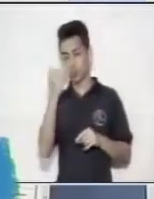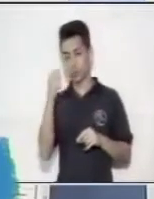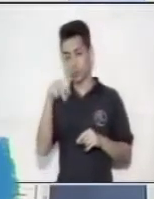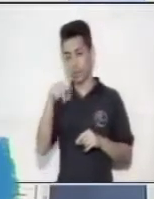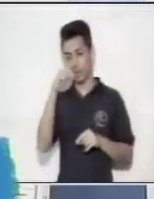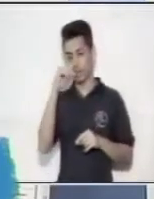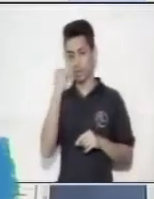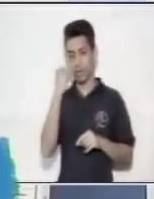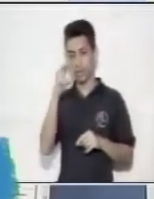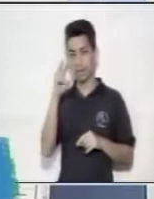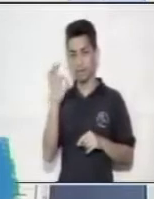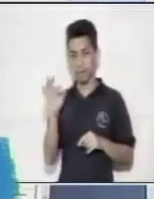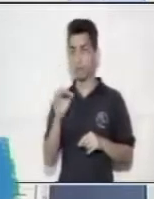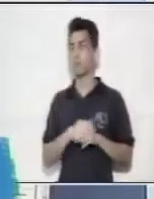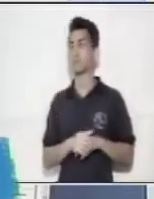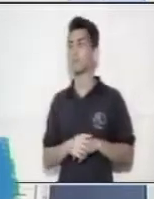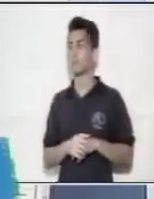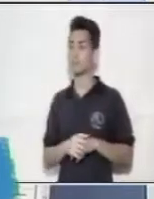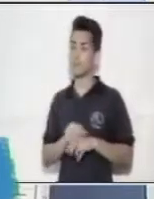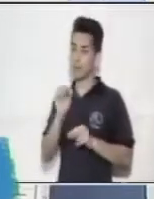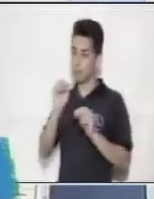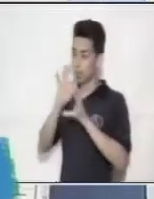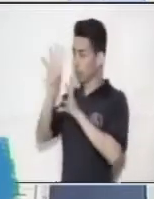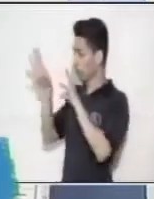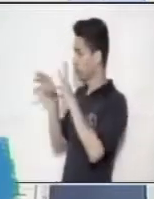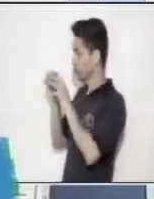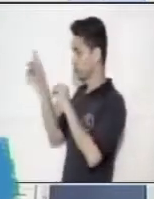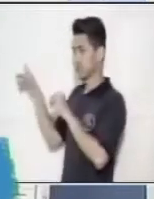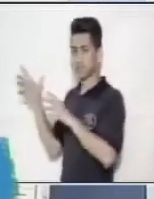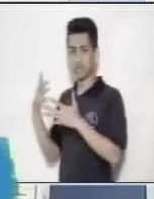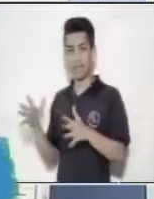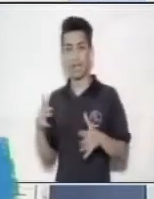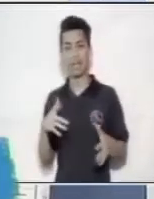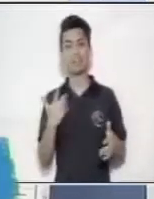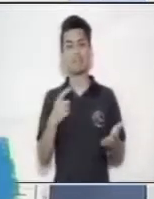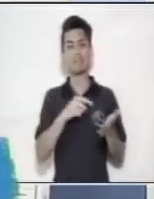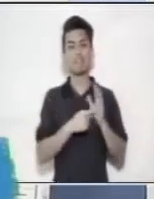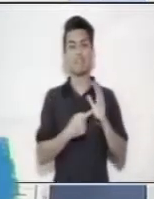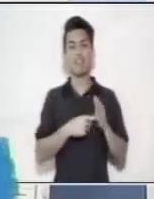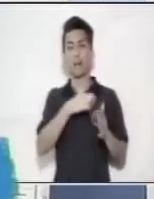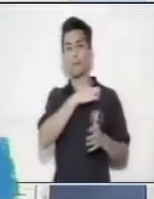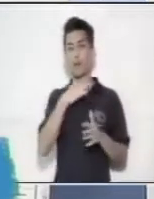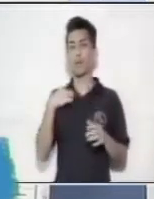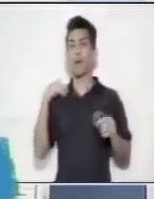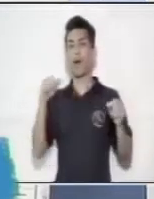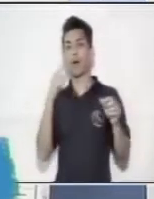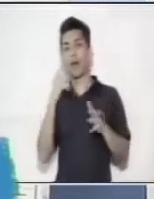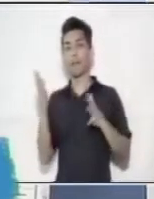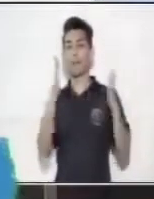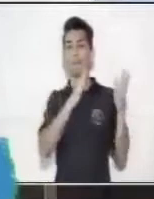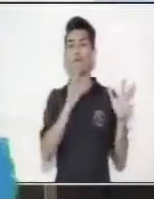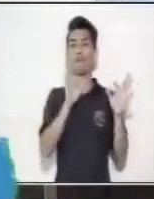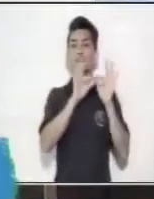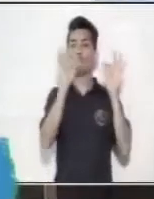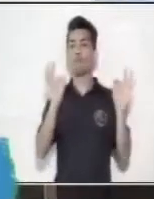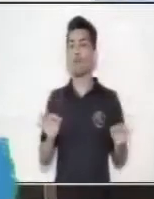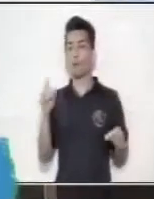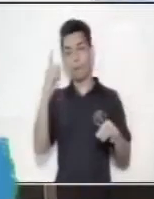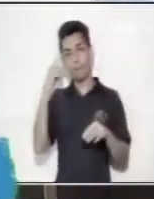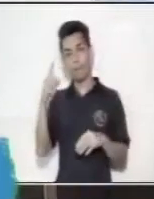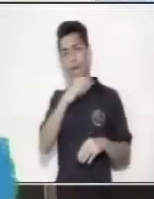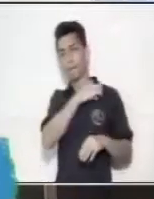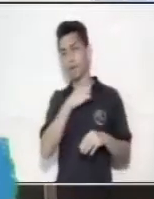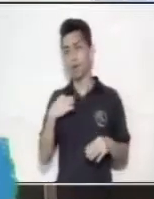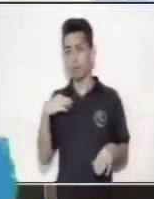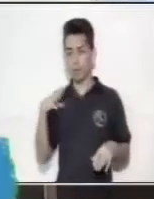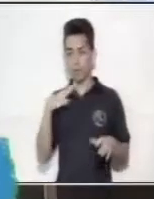Ok, perfecto. Ya que recapitulamos un poco lo que son los pronombres, veamos las formas de pronombres que también podemos encontrar. Para eso